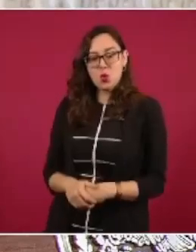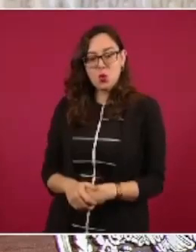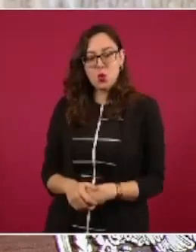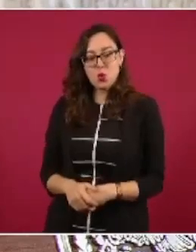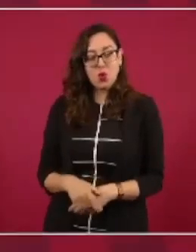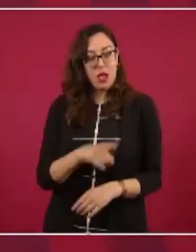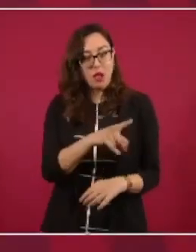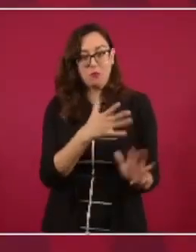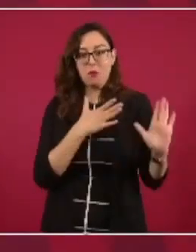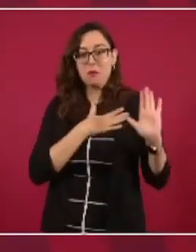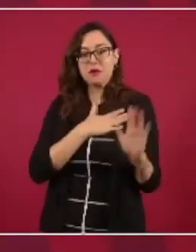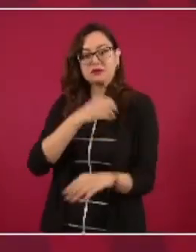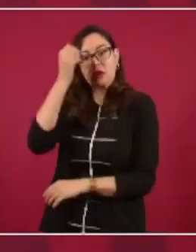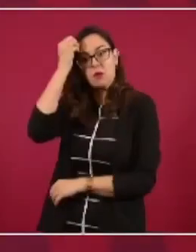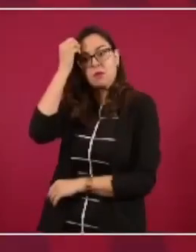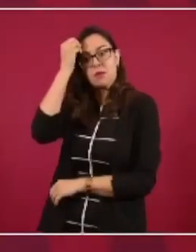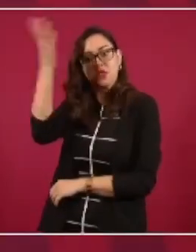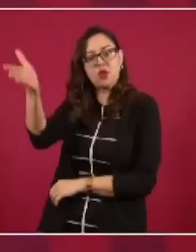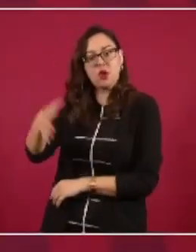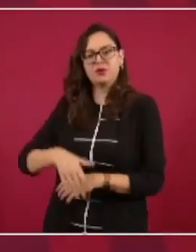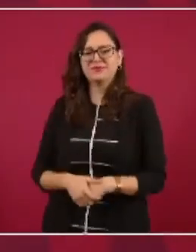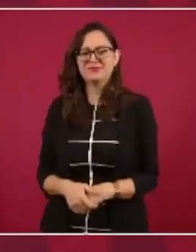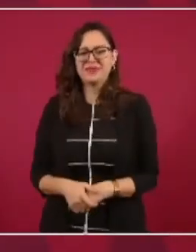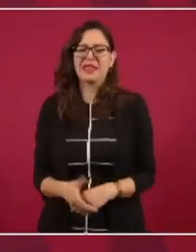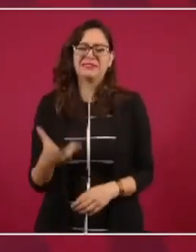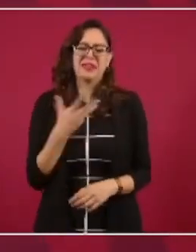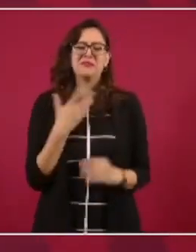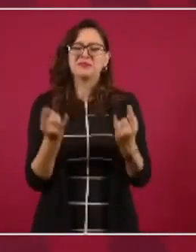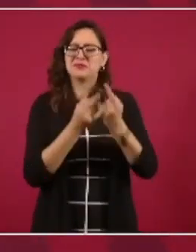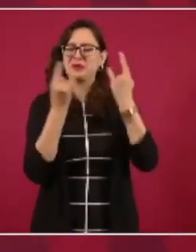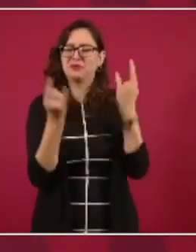el compromiso? Pero así tengo muchas.